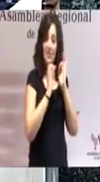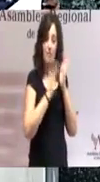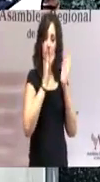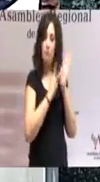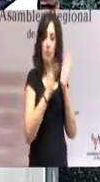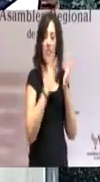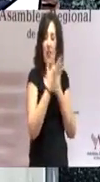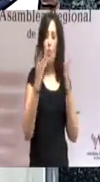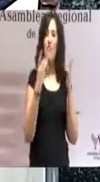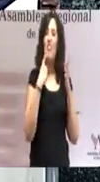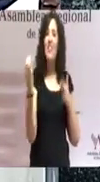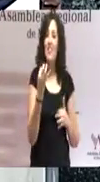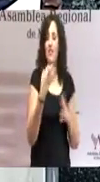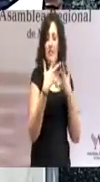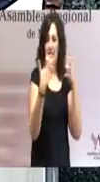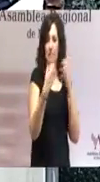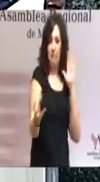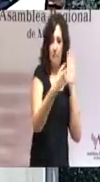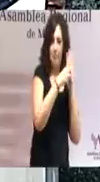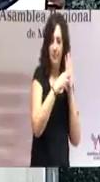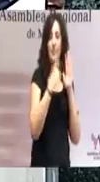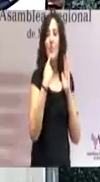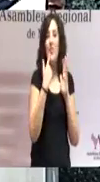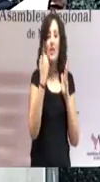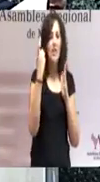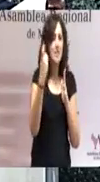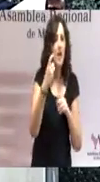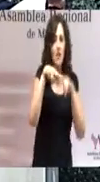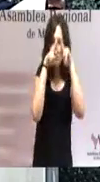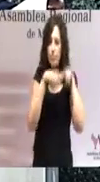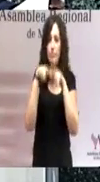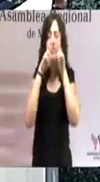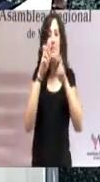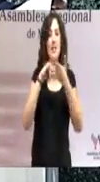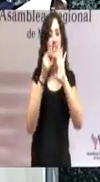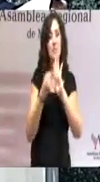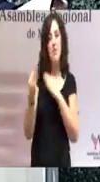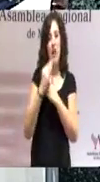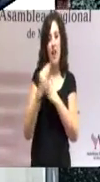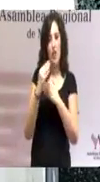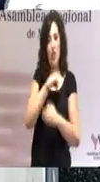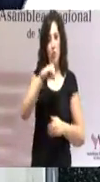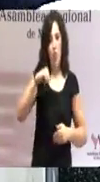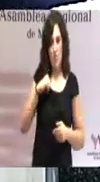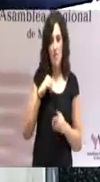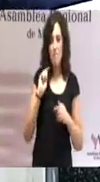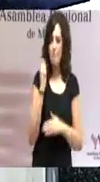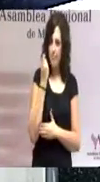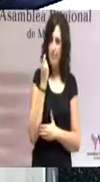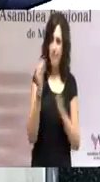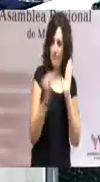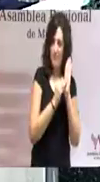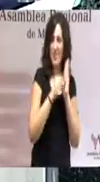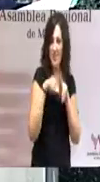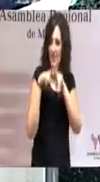diga textualmente que es necesaria e imprescindible la revisión del sistema de financiación autonómica y que incluya